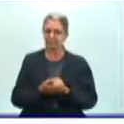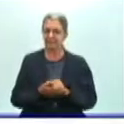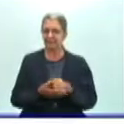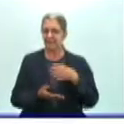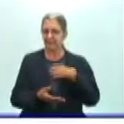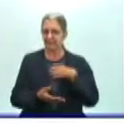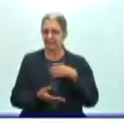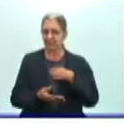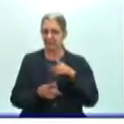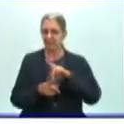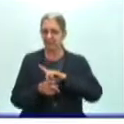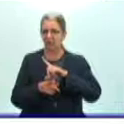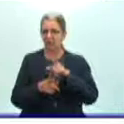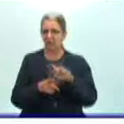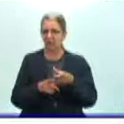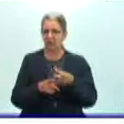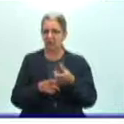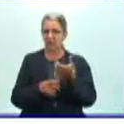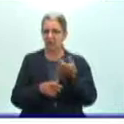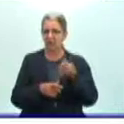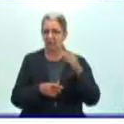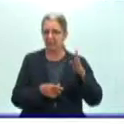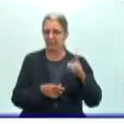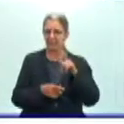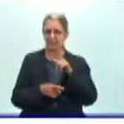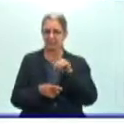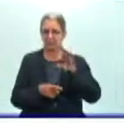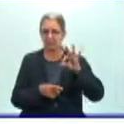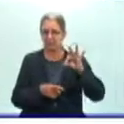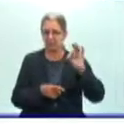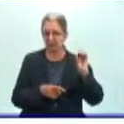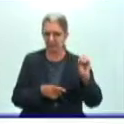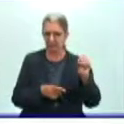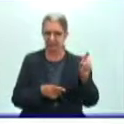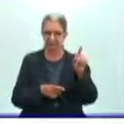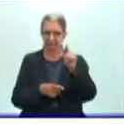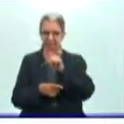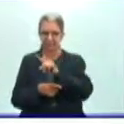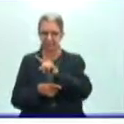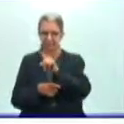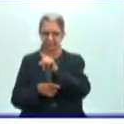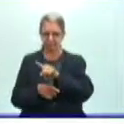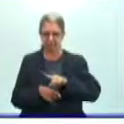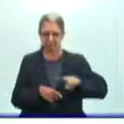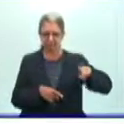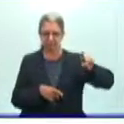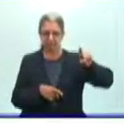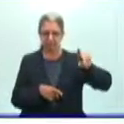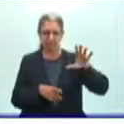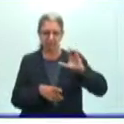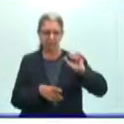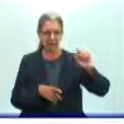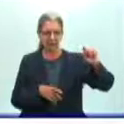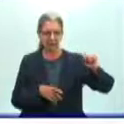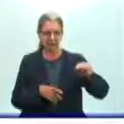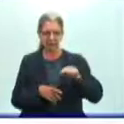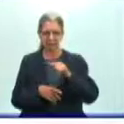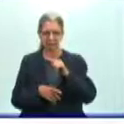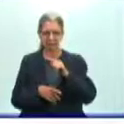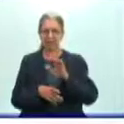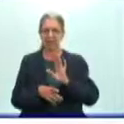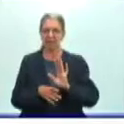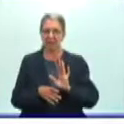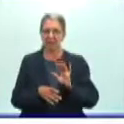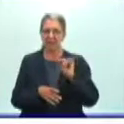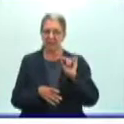Tenemos que el arco AB es 180 grados, como les había comentado, porque está determinado por el diámetro AB,